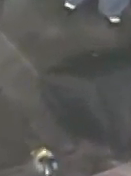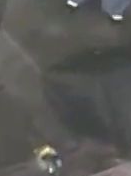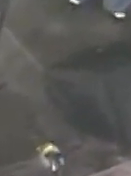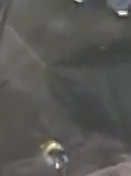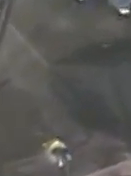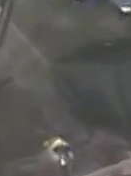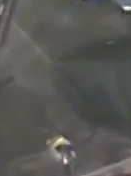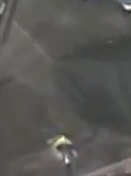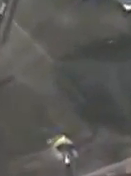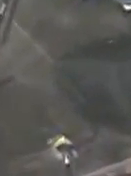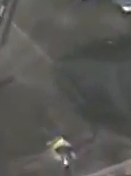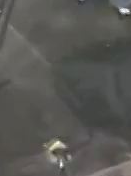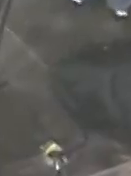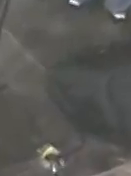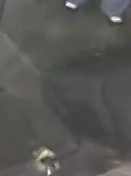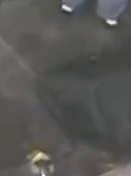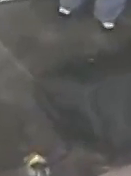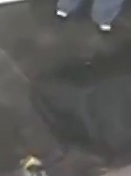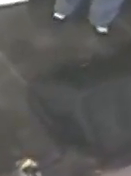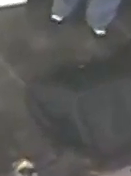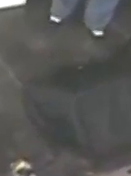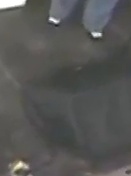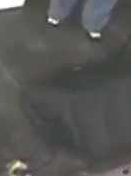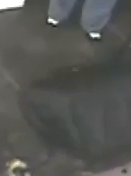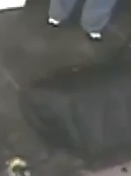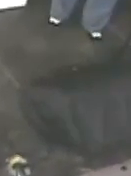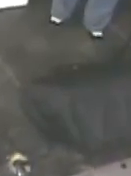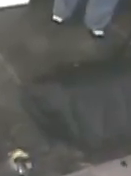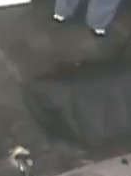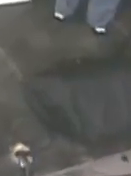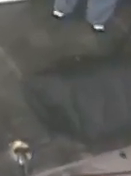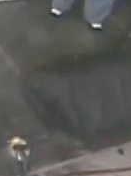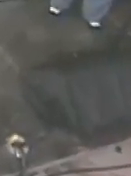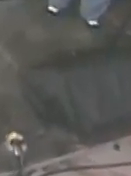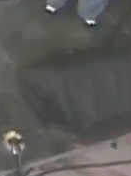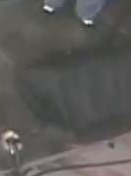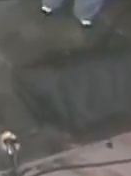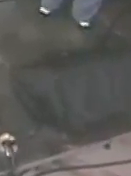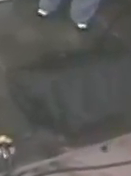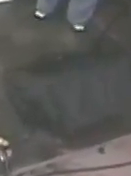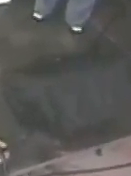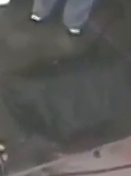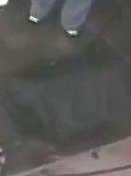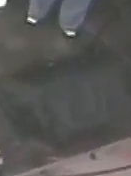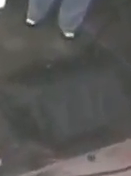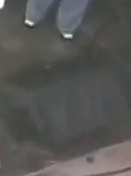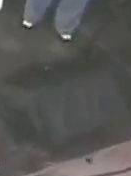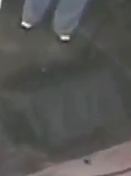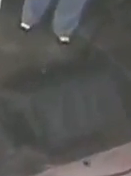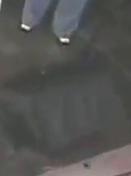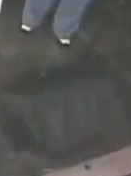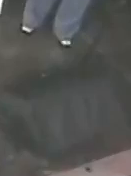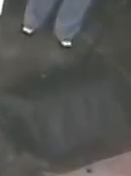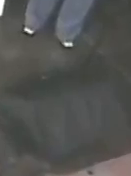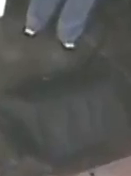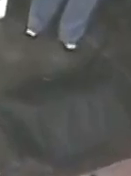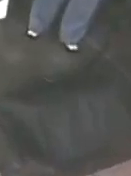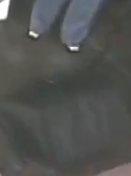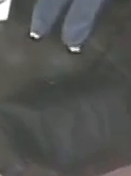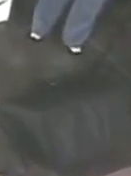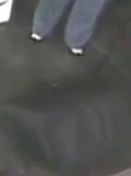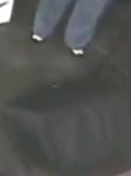este congreso que culminó el día de hoy desde el estado de La Guaira. Tenemos que afinar el carácter descolonizador de los programas